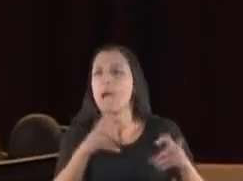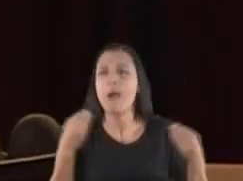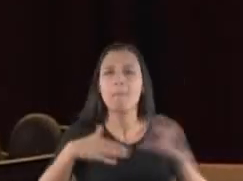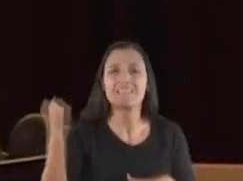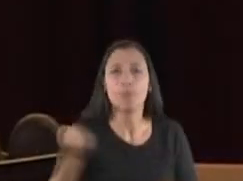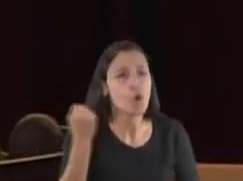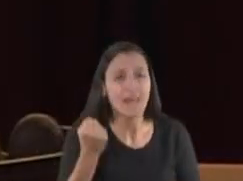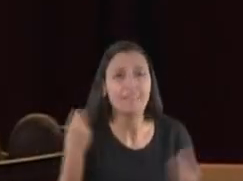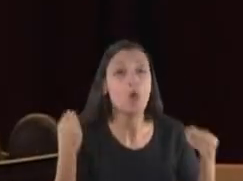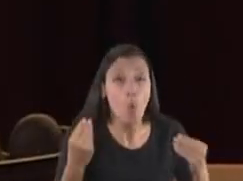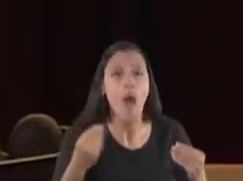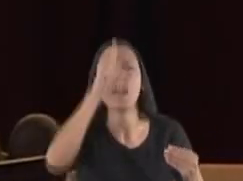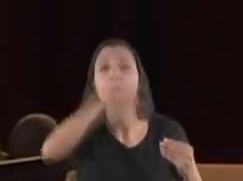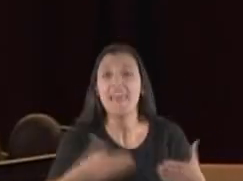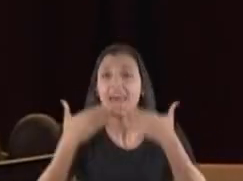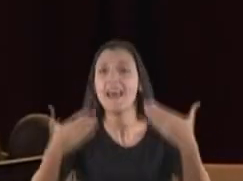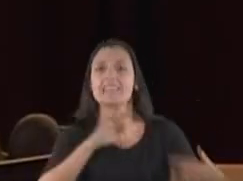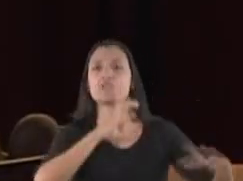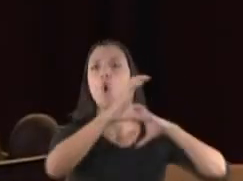sobre todas las cosas, comunicacional.